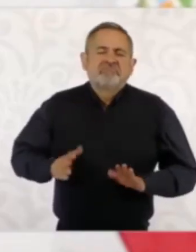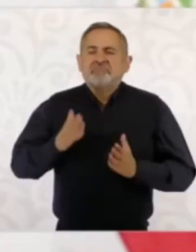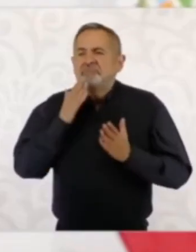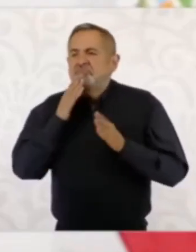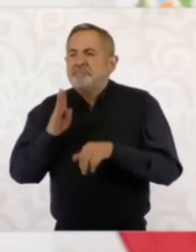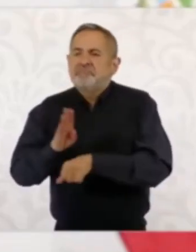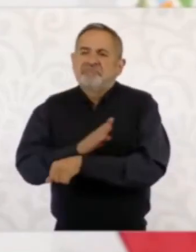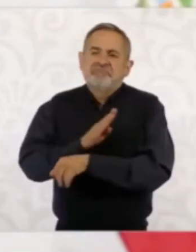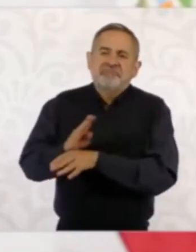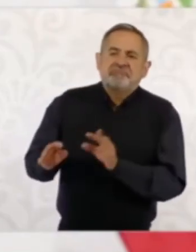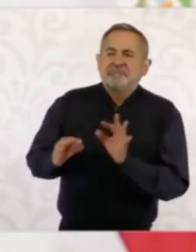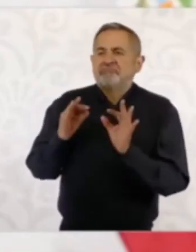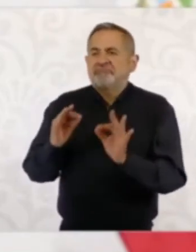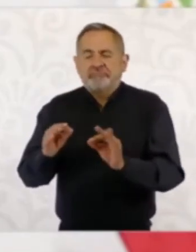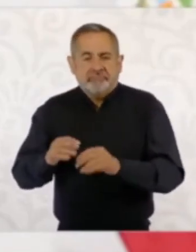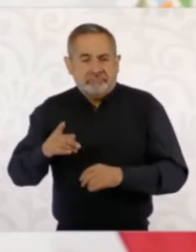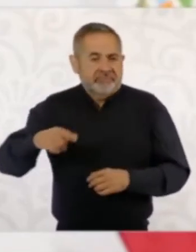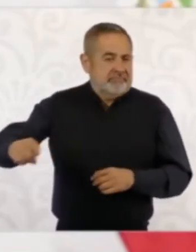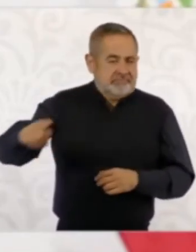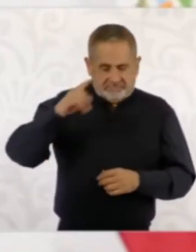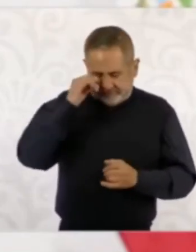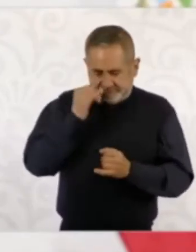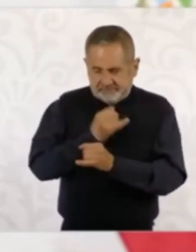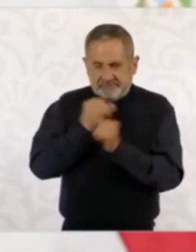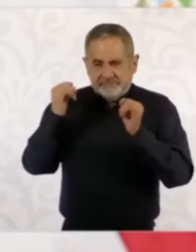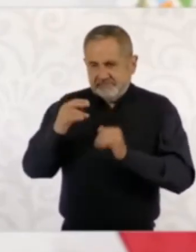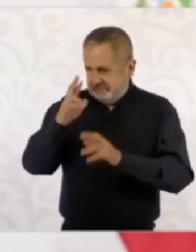y su independencia y soberanía.